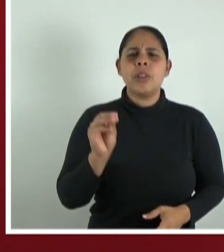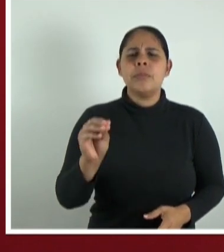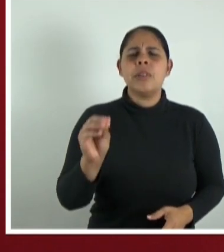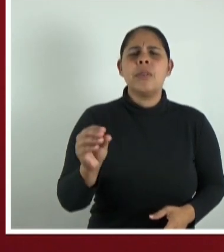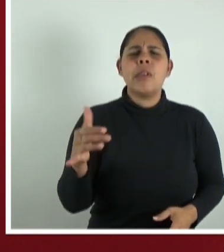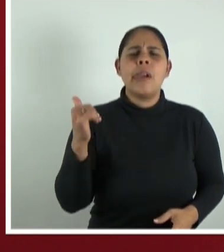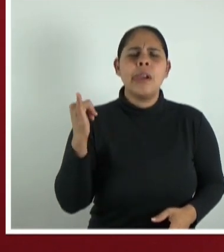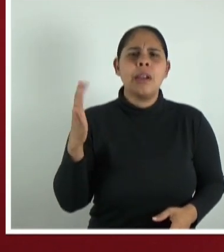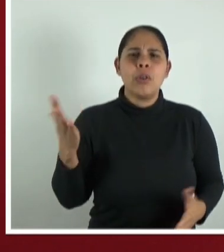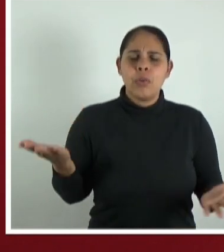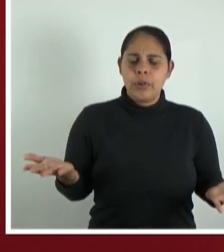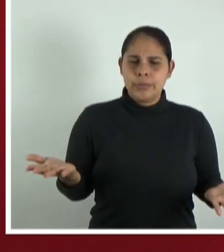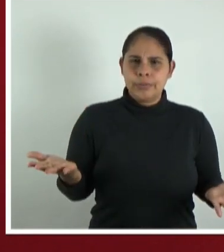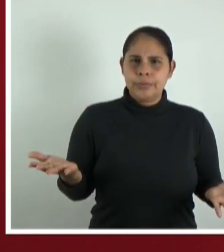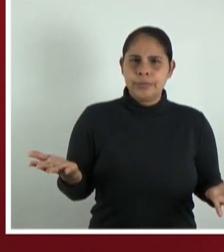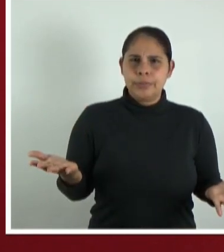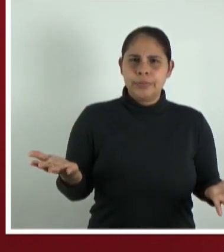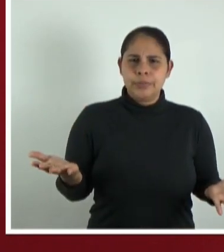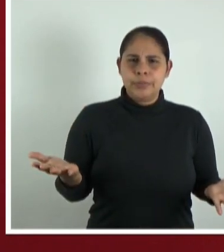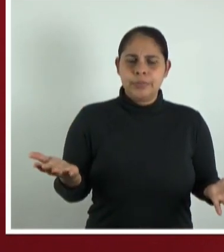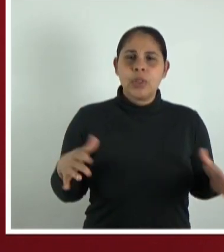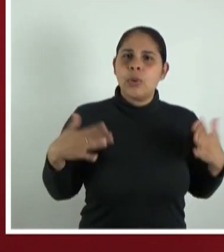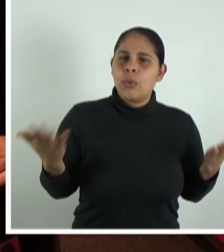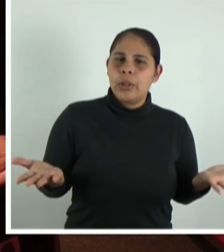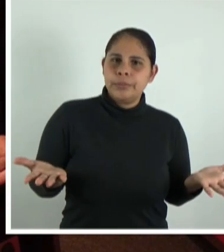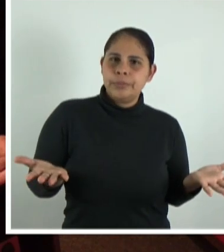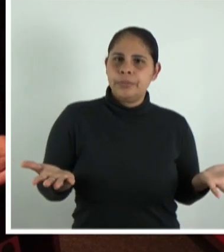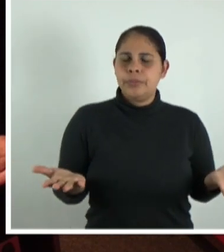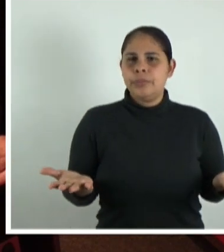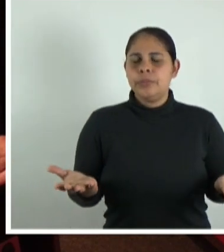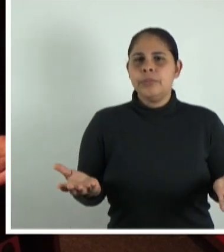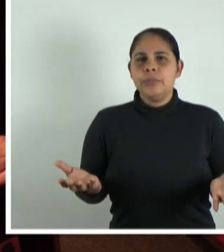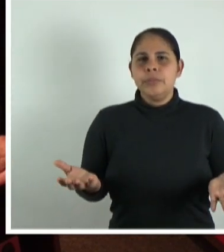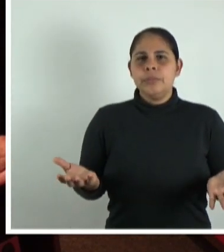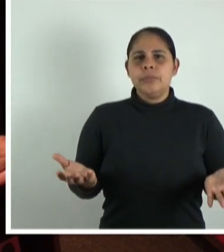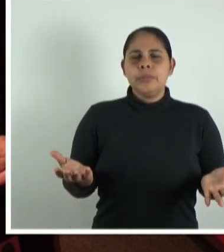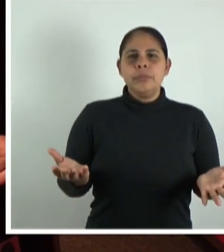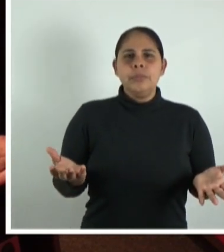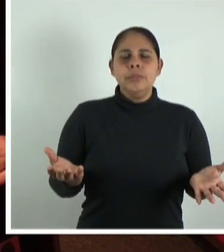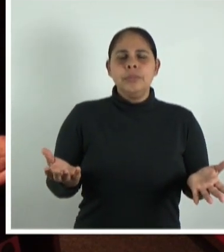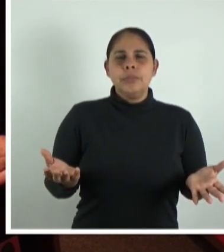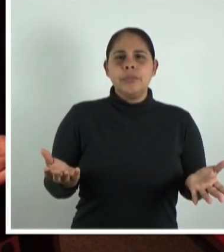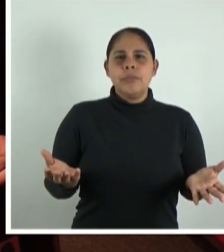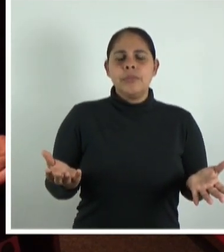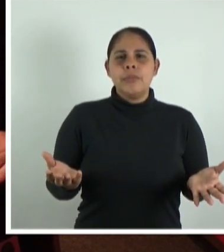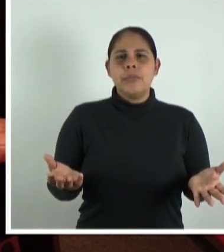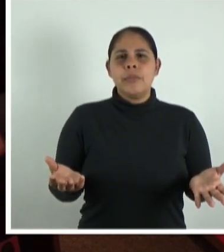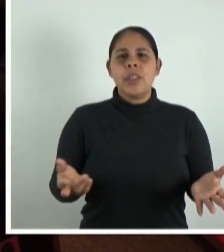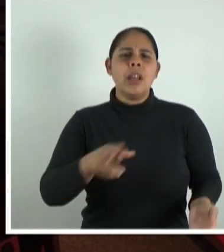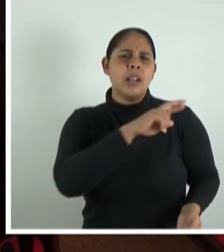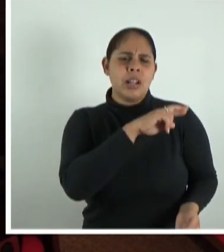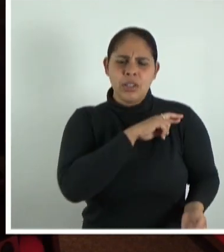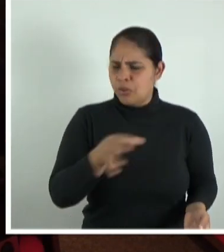Hoy, en este día, la pregunta es esta. La pregunta no es cuál es la verdadera religión.